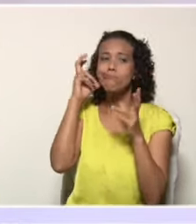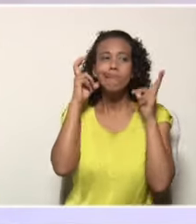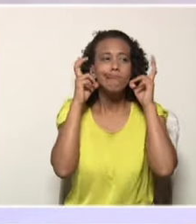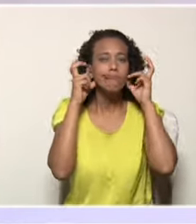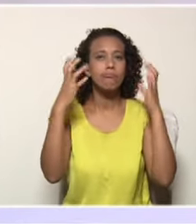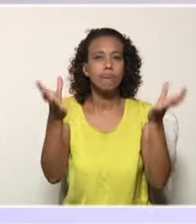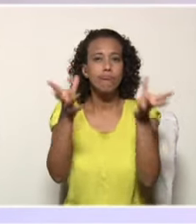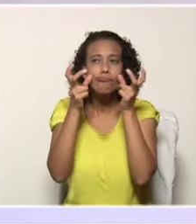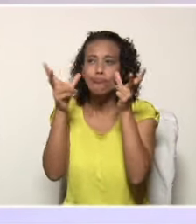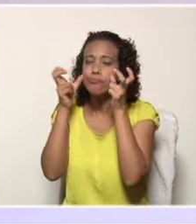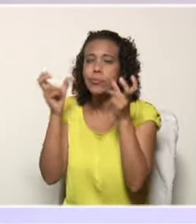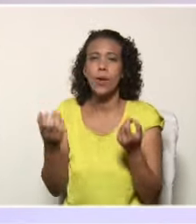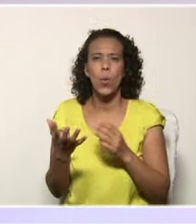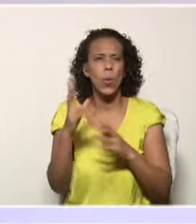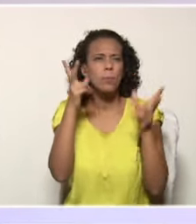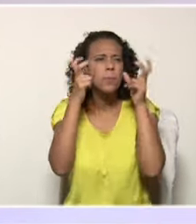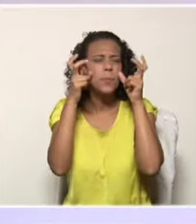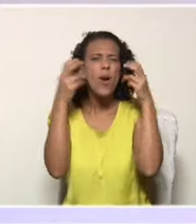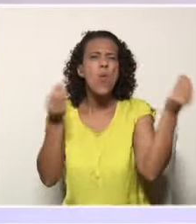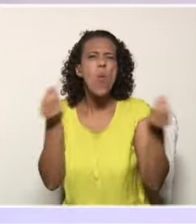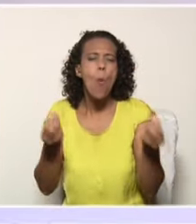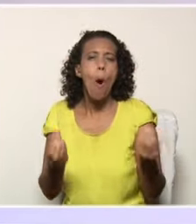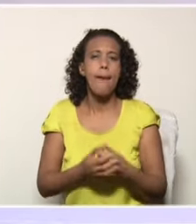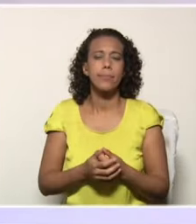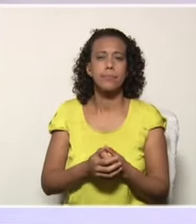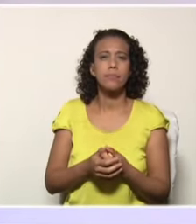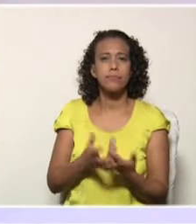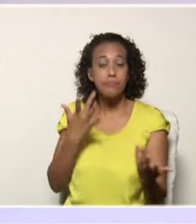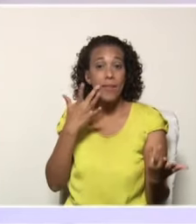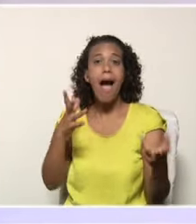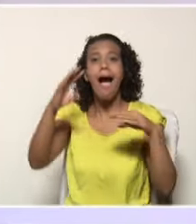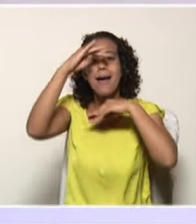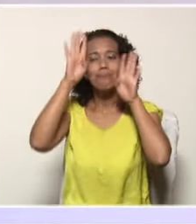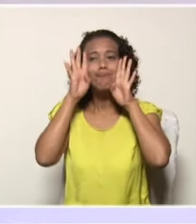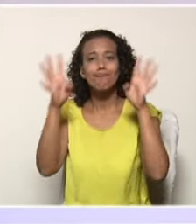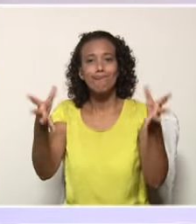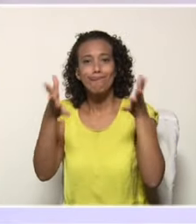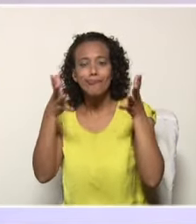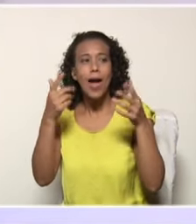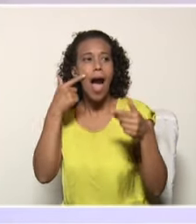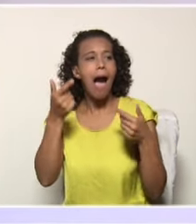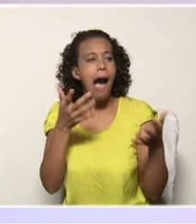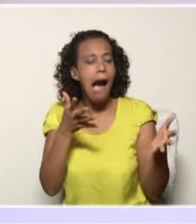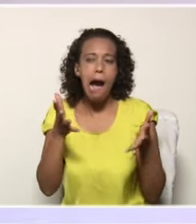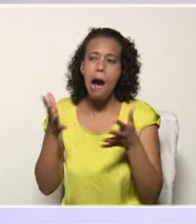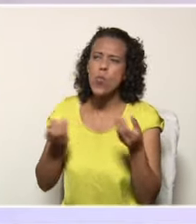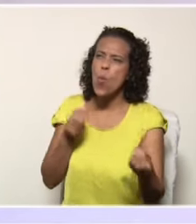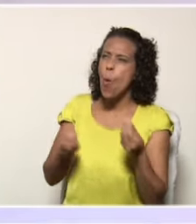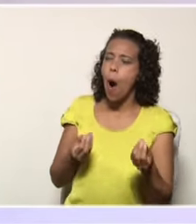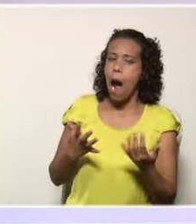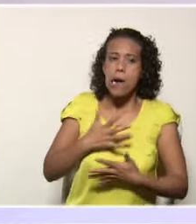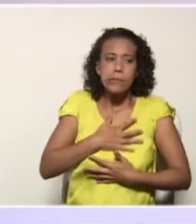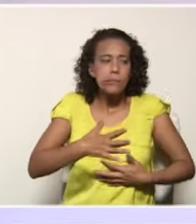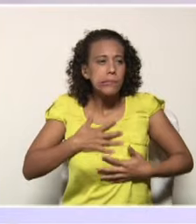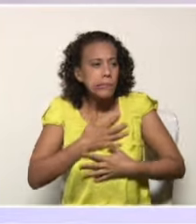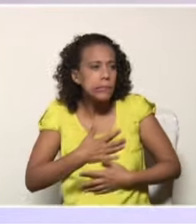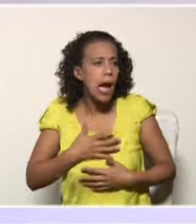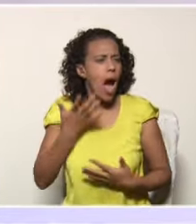al contenido de lo que se me está diciendo, sino que además le presto atención desde la escucha activa a la parte emotiva,